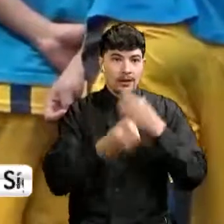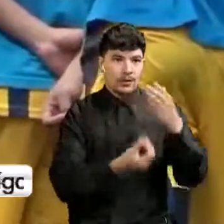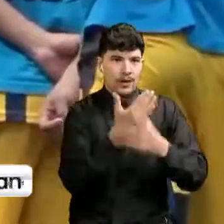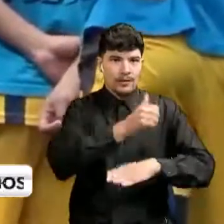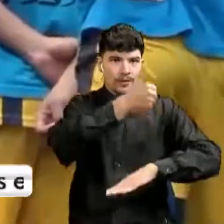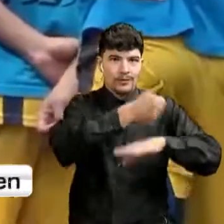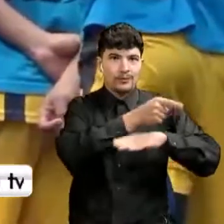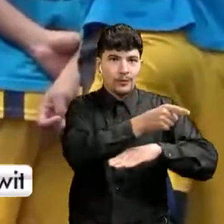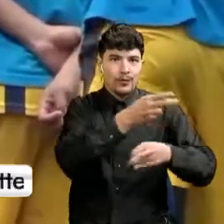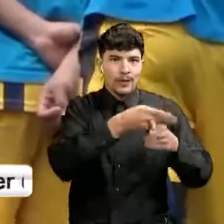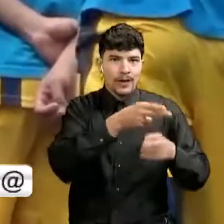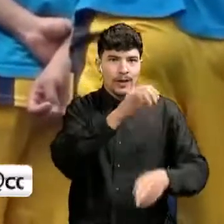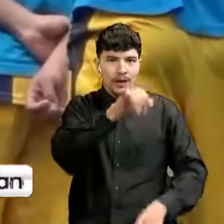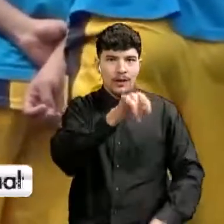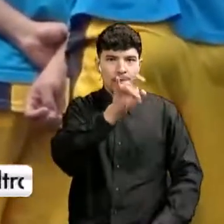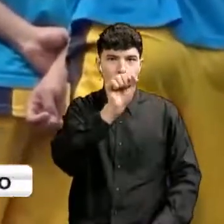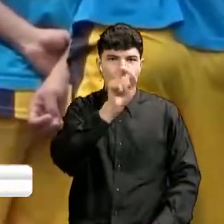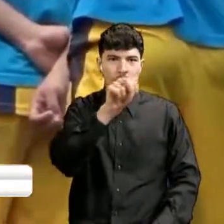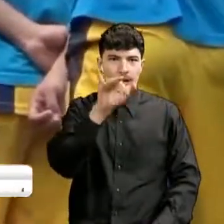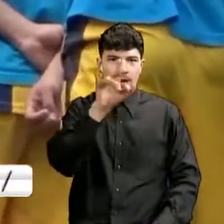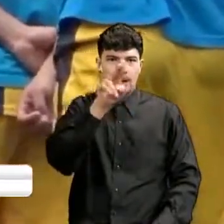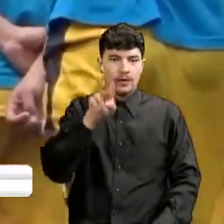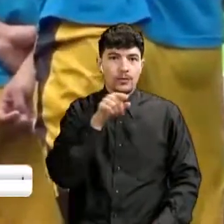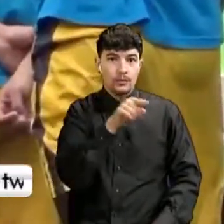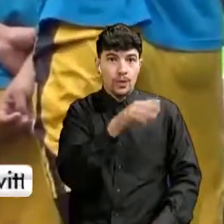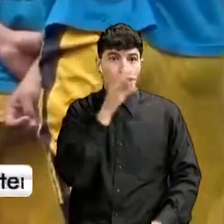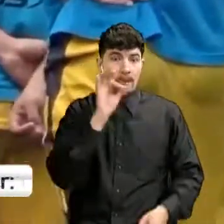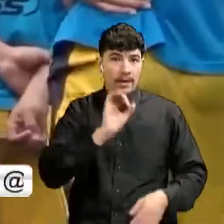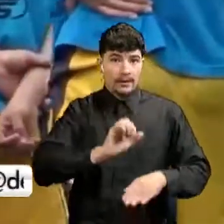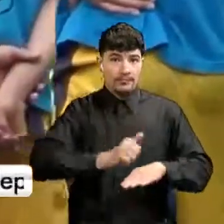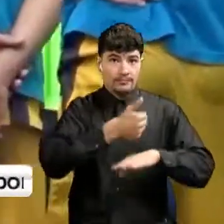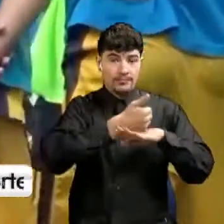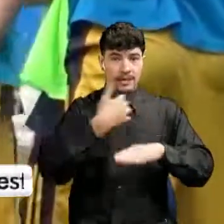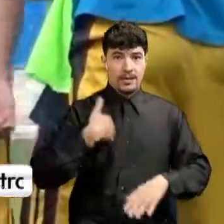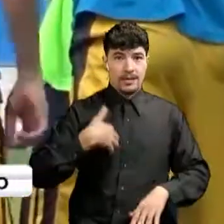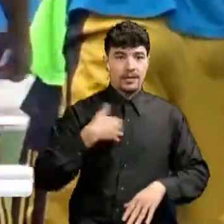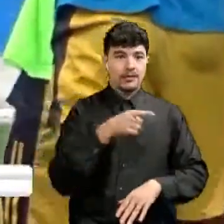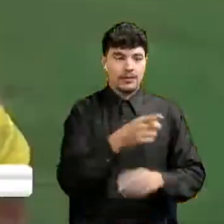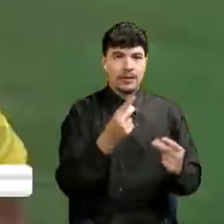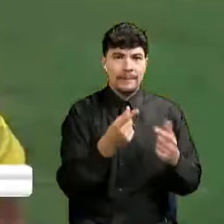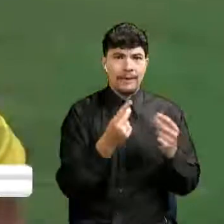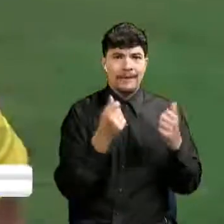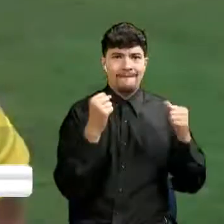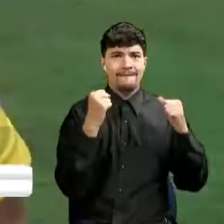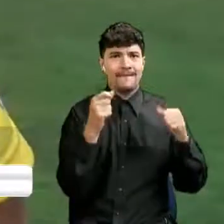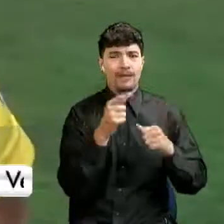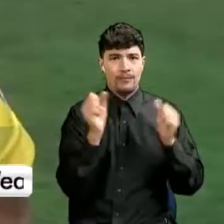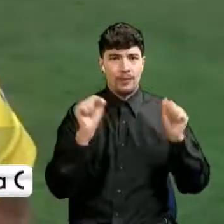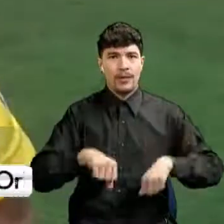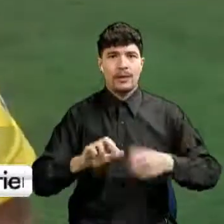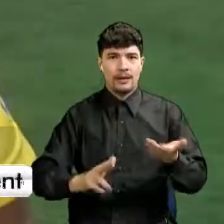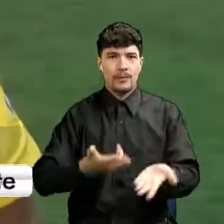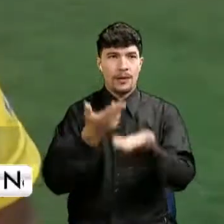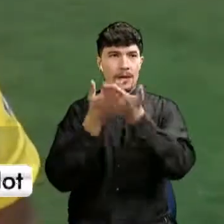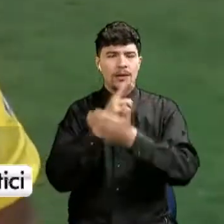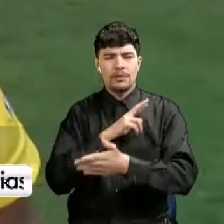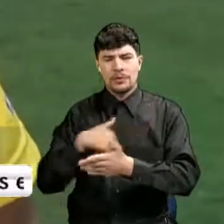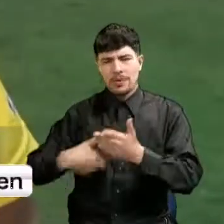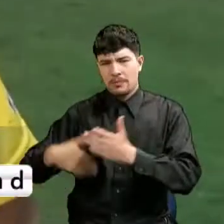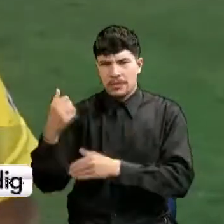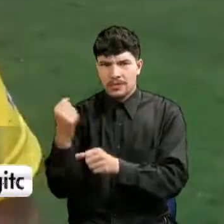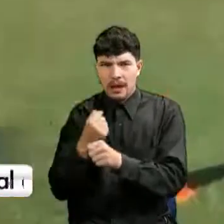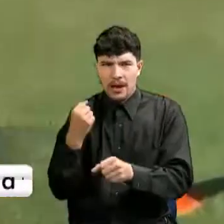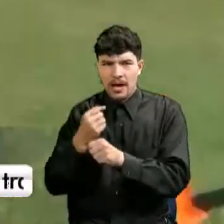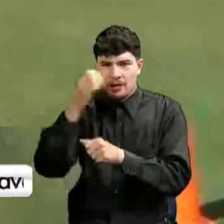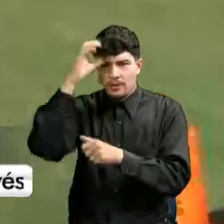kruz el estratega argentino sabe que le apura el tiempo para sacar a la alianza de la última casilla de la liga empezamos a trabajar algunos conceptos generales